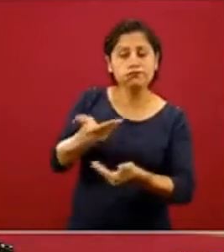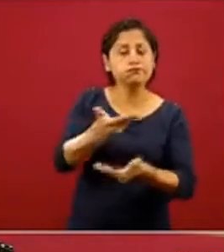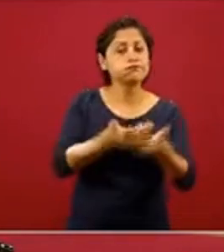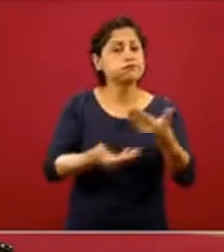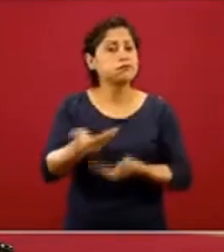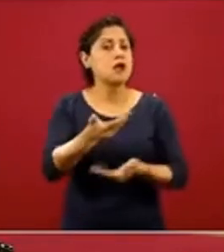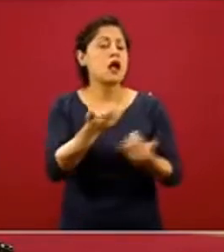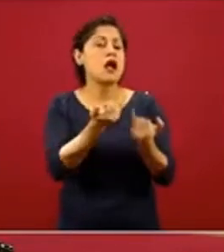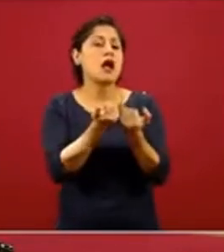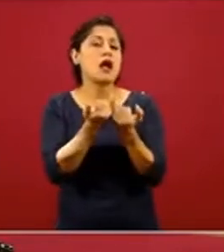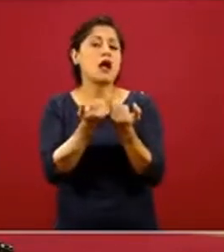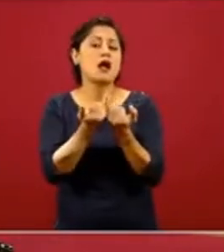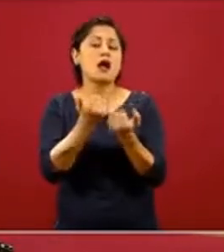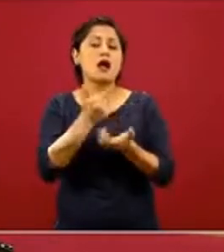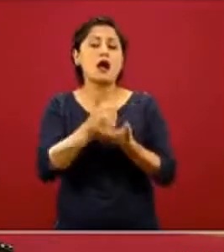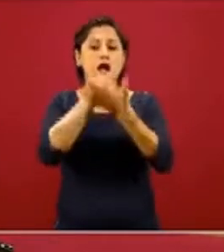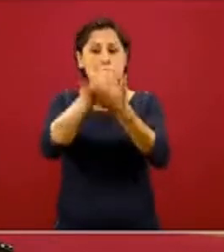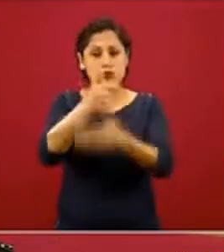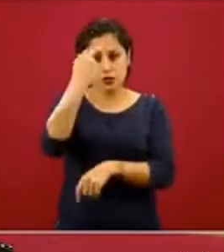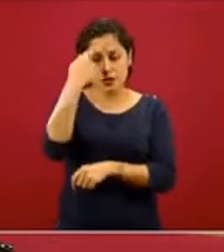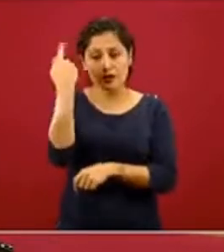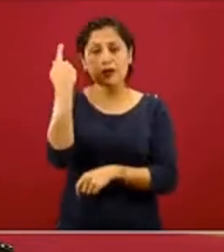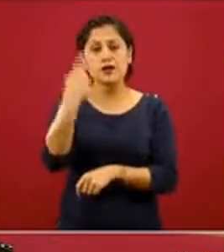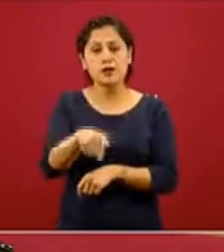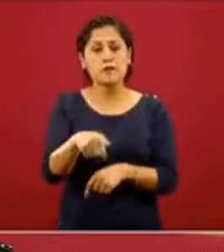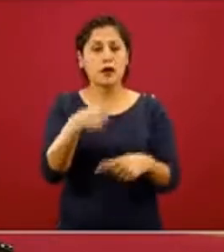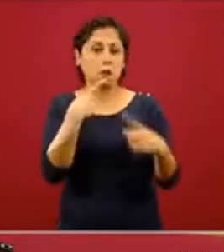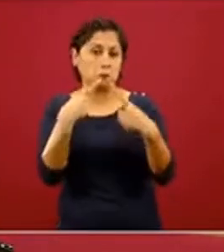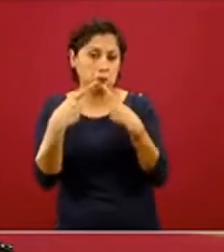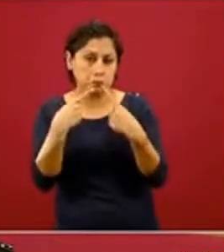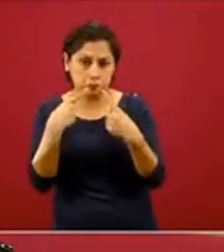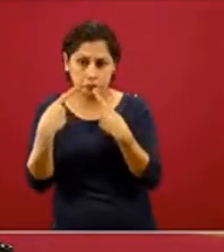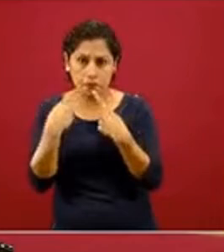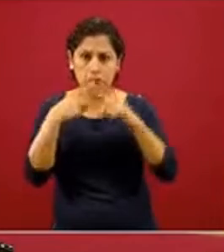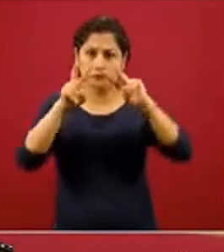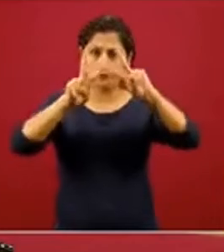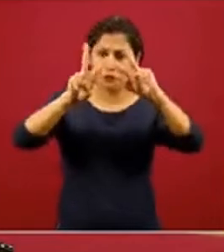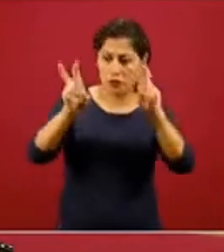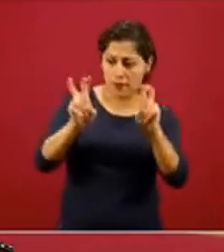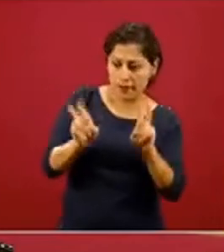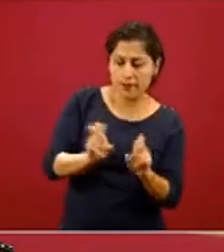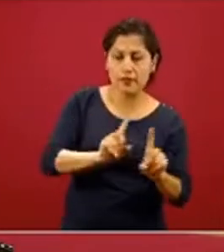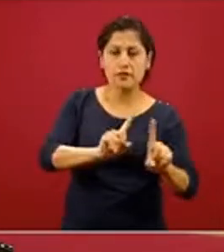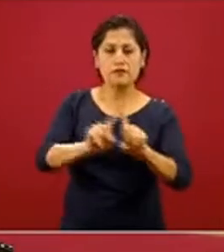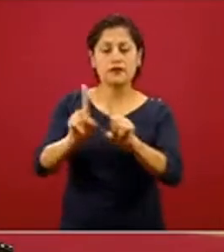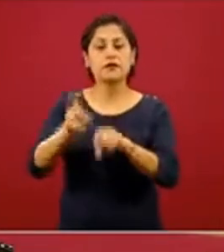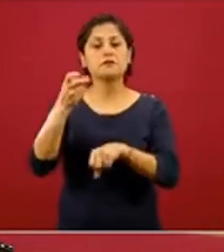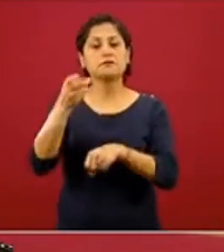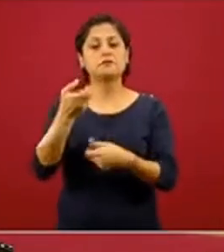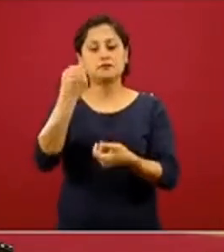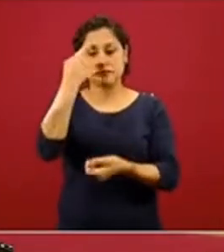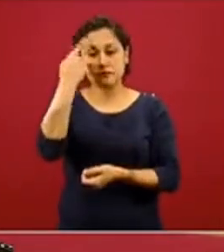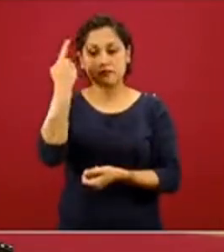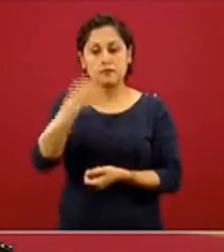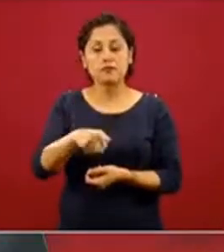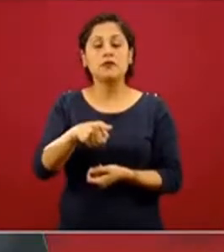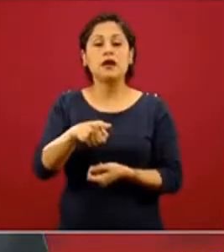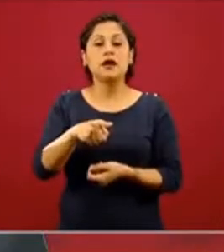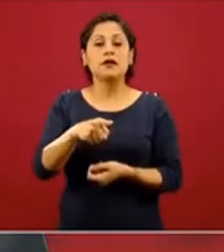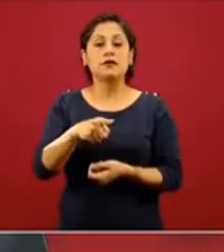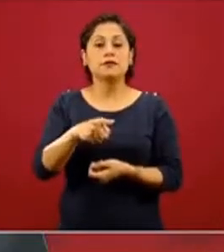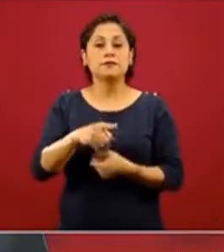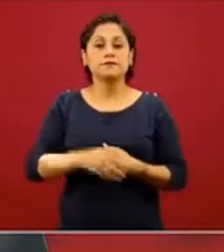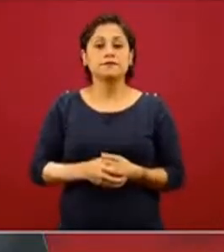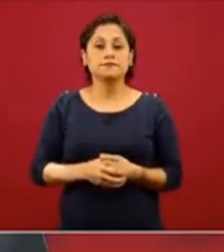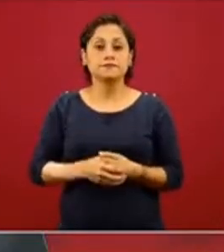conversación los aspectos de todo tipo que son relevantes para el manejo de